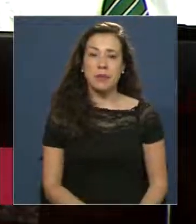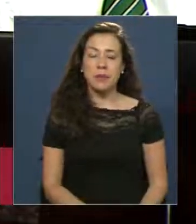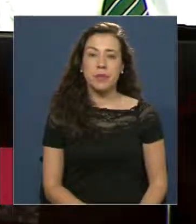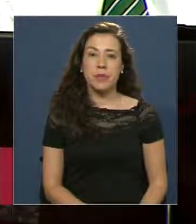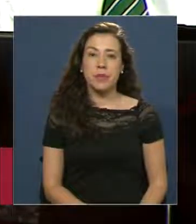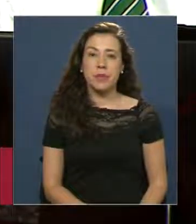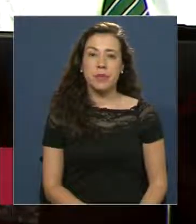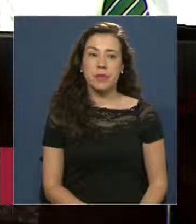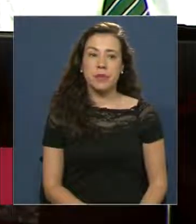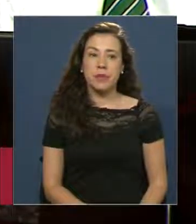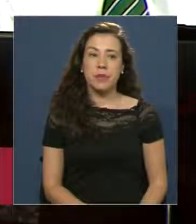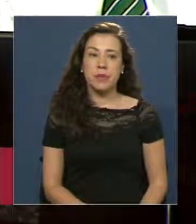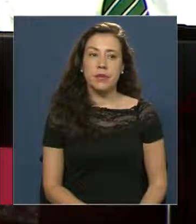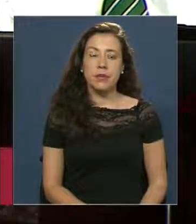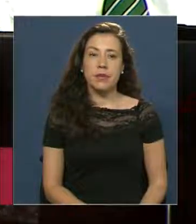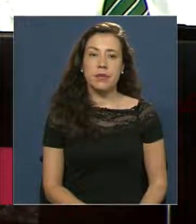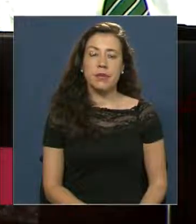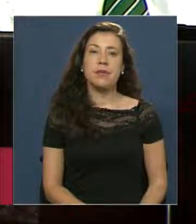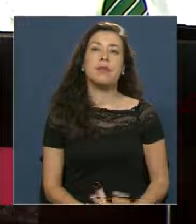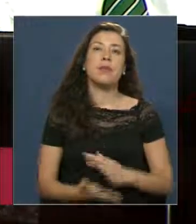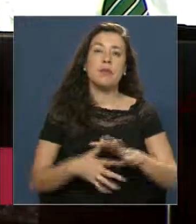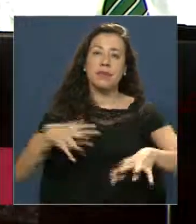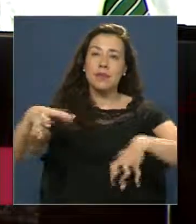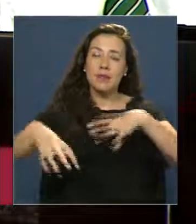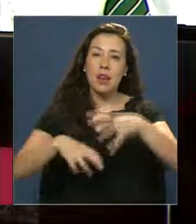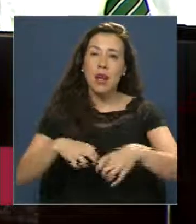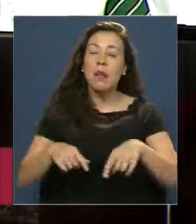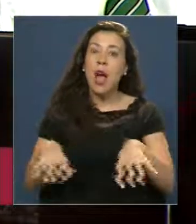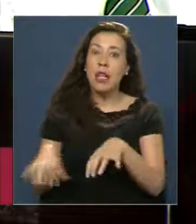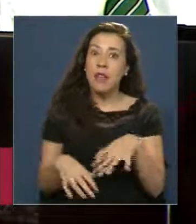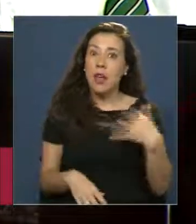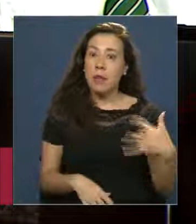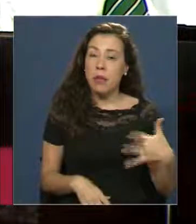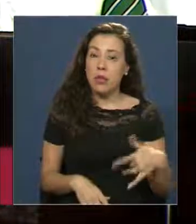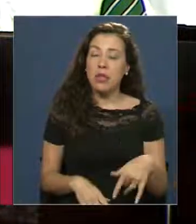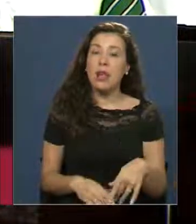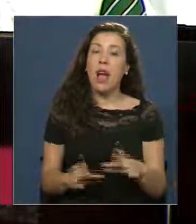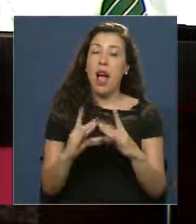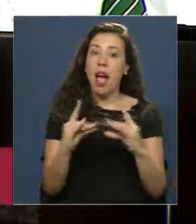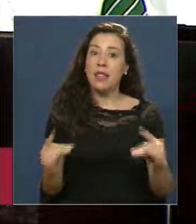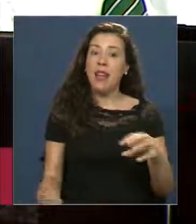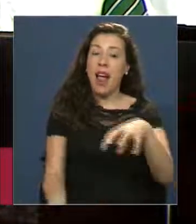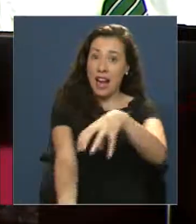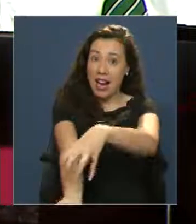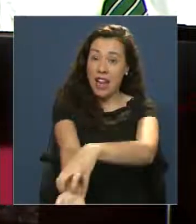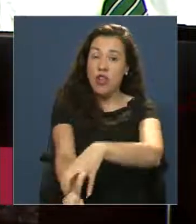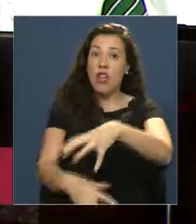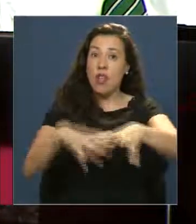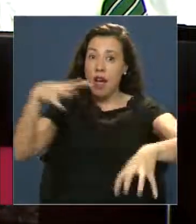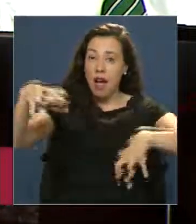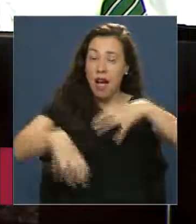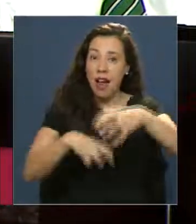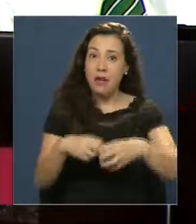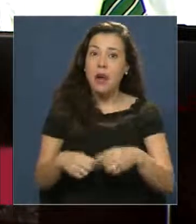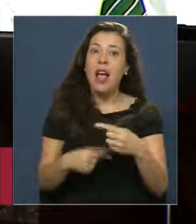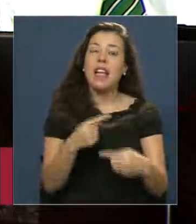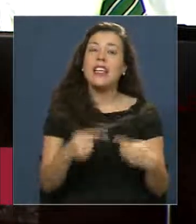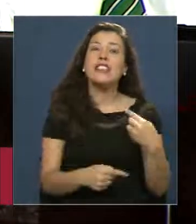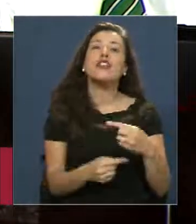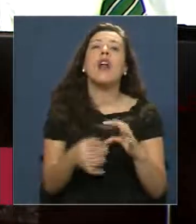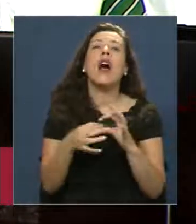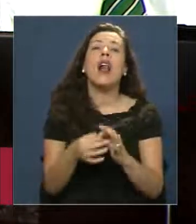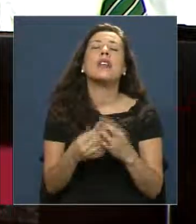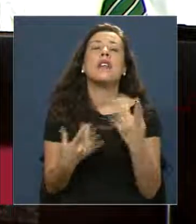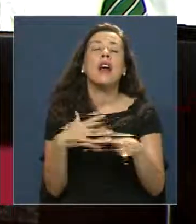dicho contexto, la ganadería es una actividad esencial en la zona. Aysén es una región ganadera. Su historia se formó con la ganadería y